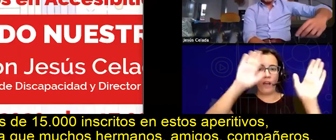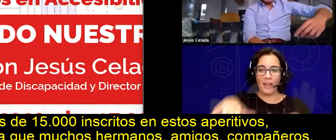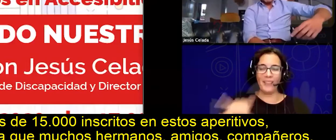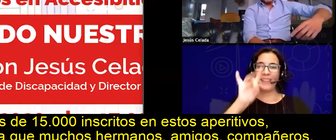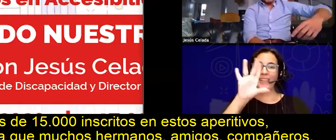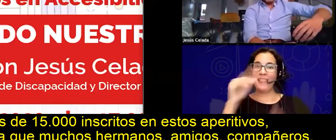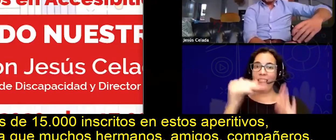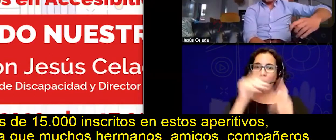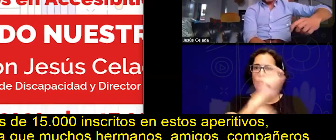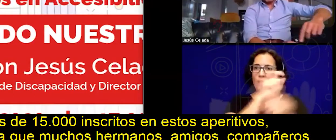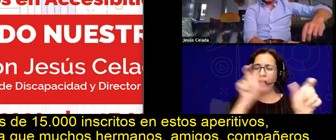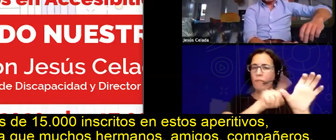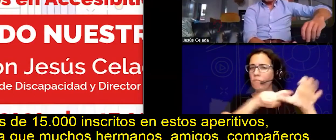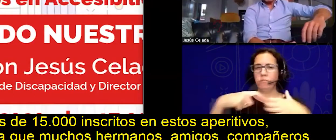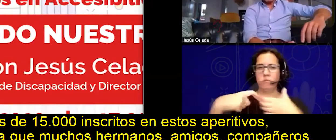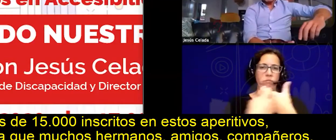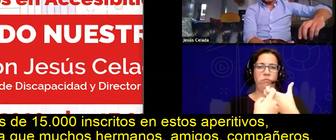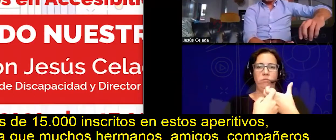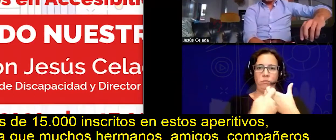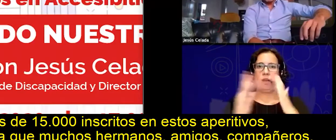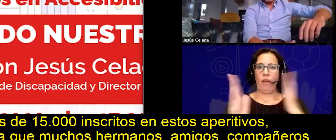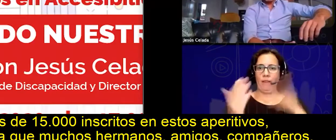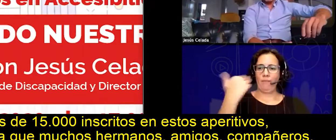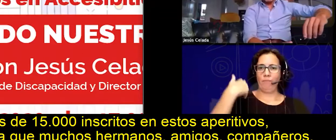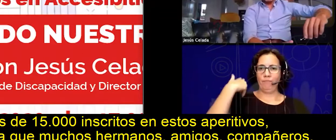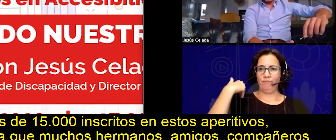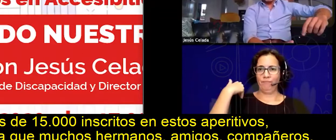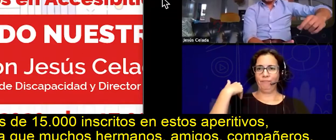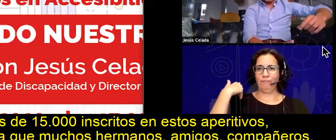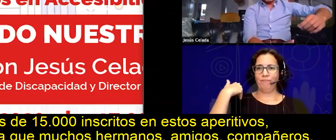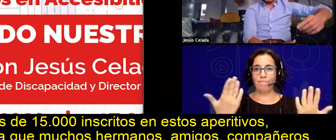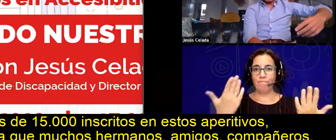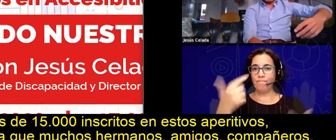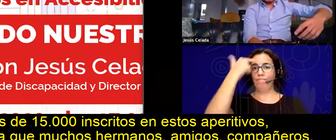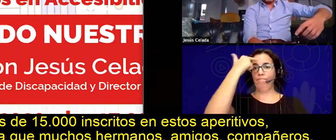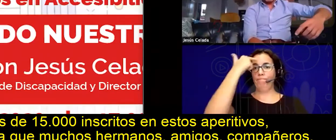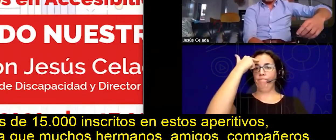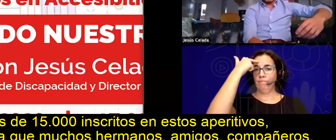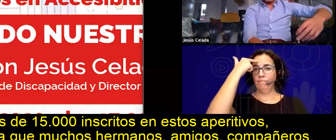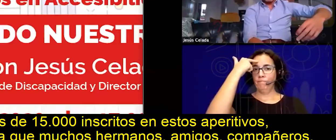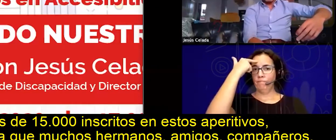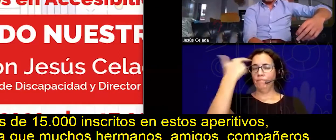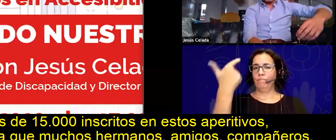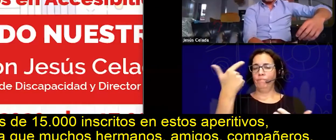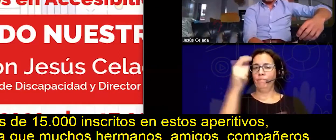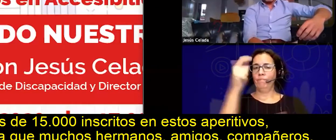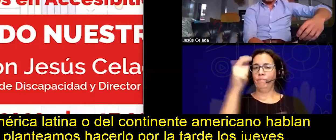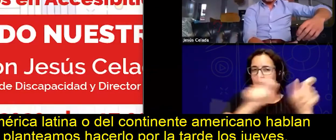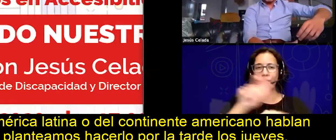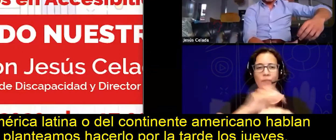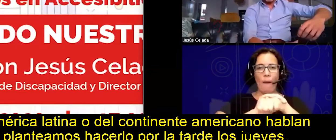en estos aperitivos. Y teniendo en cuenta que muchos hermanos, amigos,